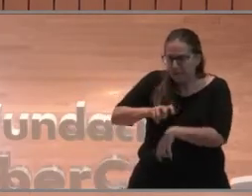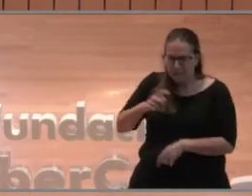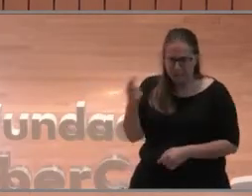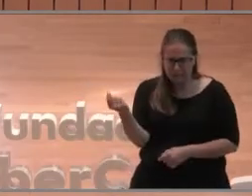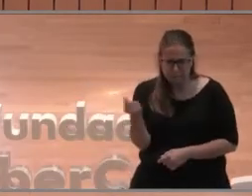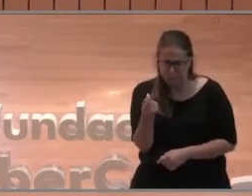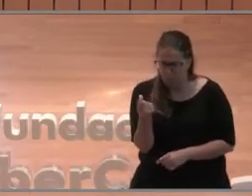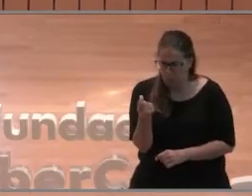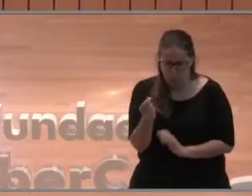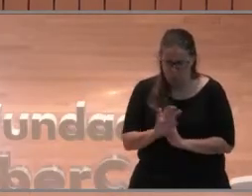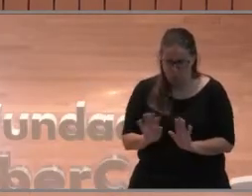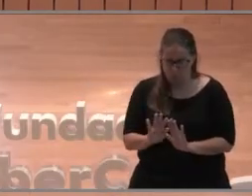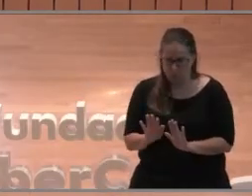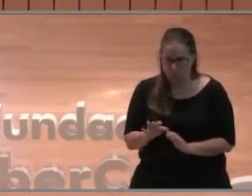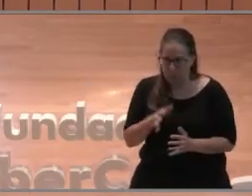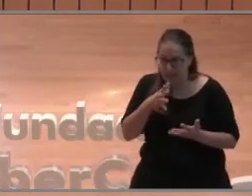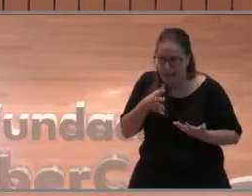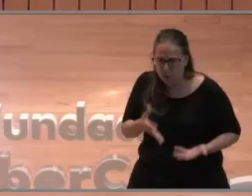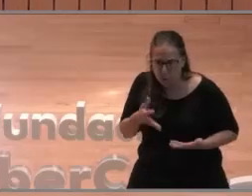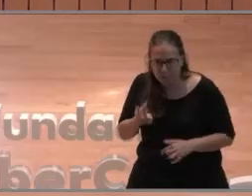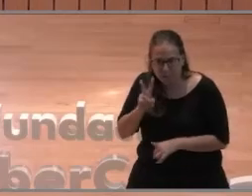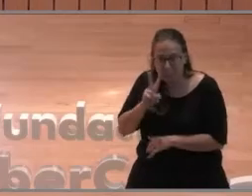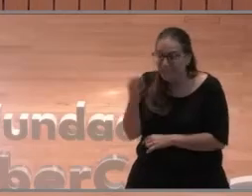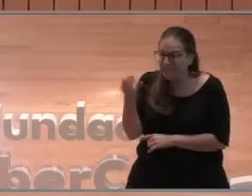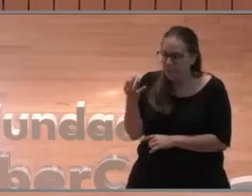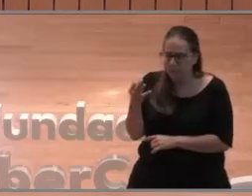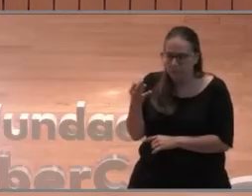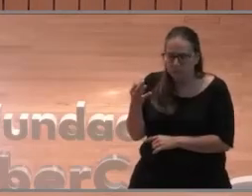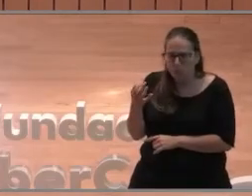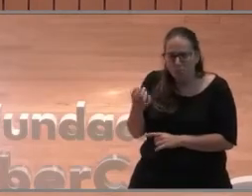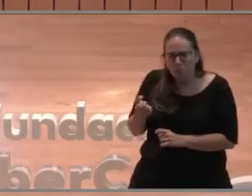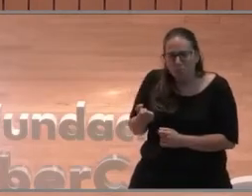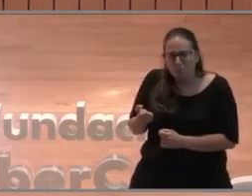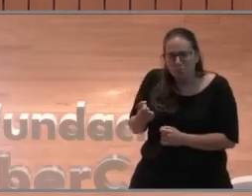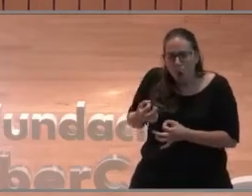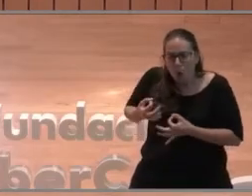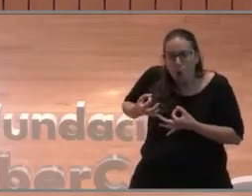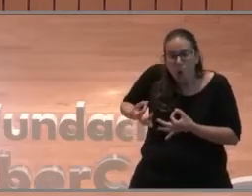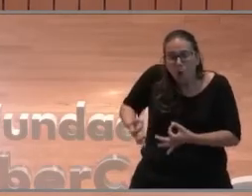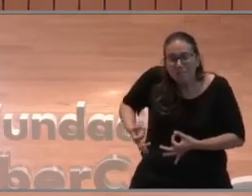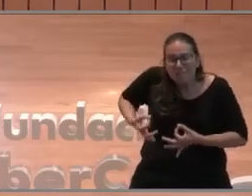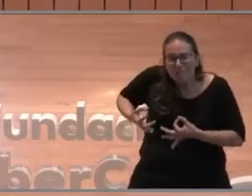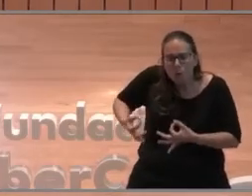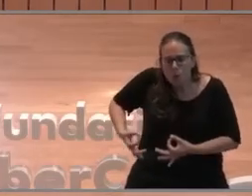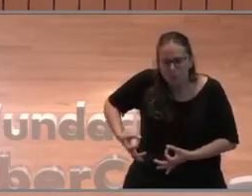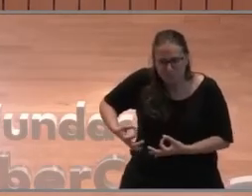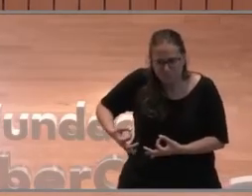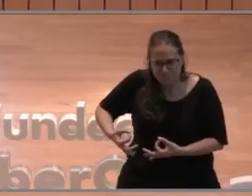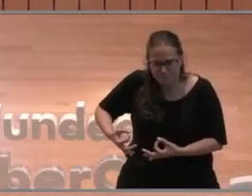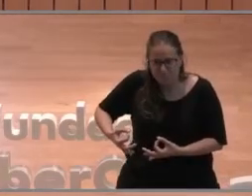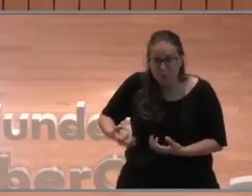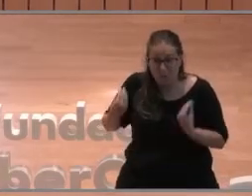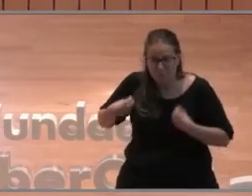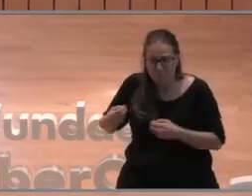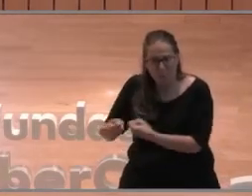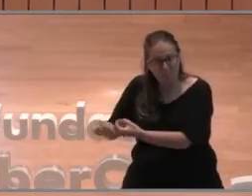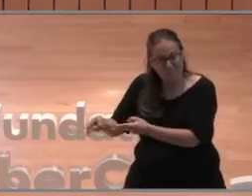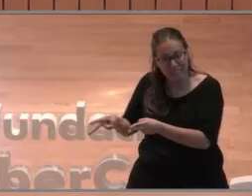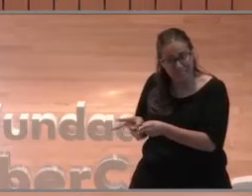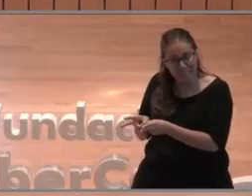no era lo que vemos ahora. Ahora vemos un continuo casi, como además de los de las piscinas, nos